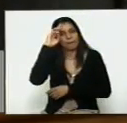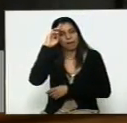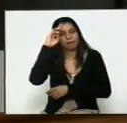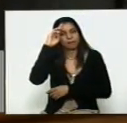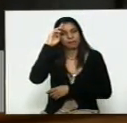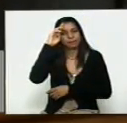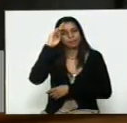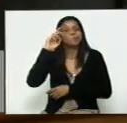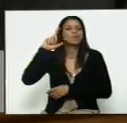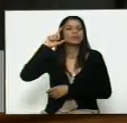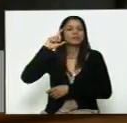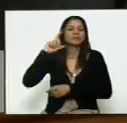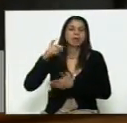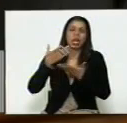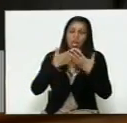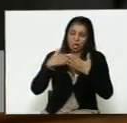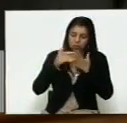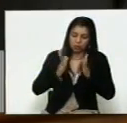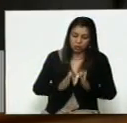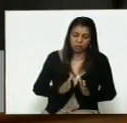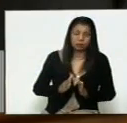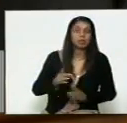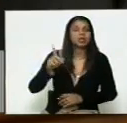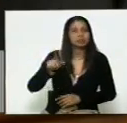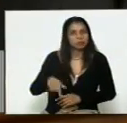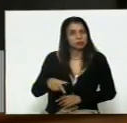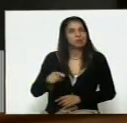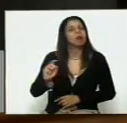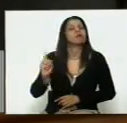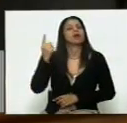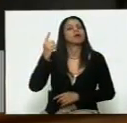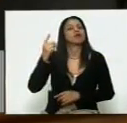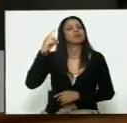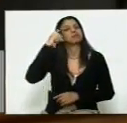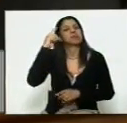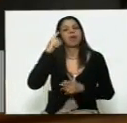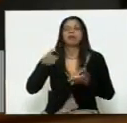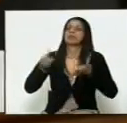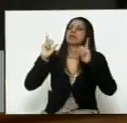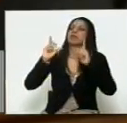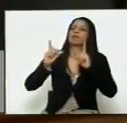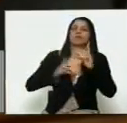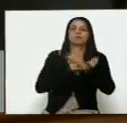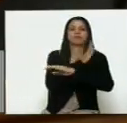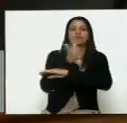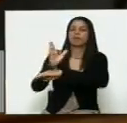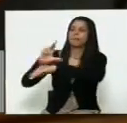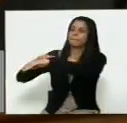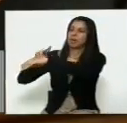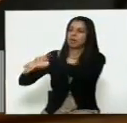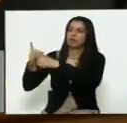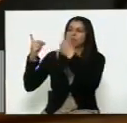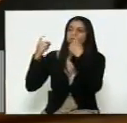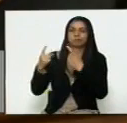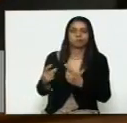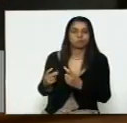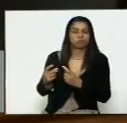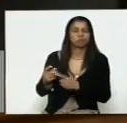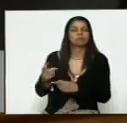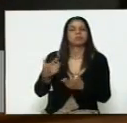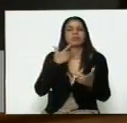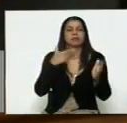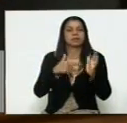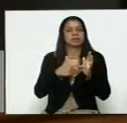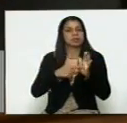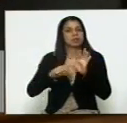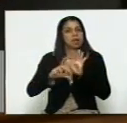en condición de estudiantes también disfrutarán de los permisos y licencias previstos en este artículo, para